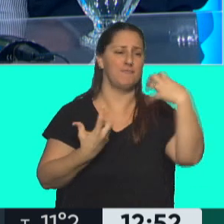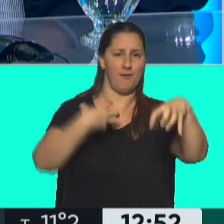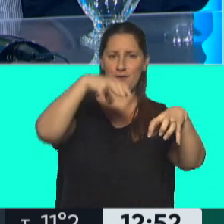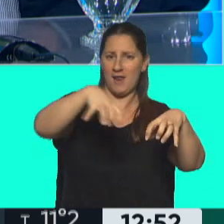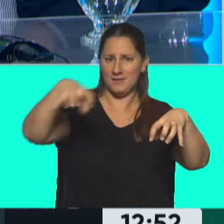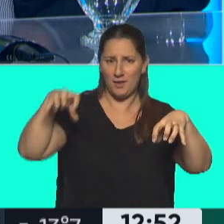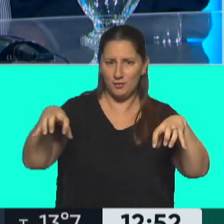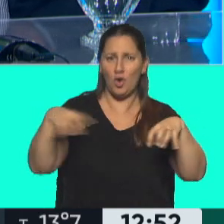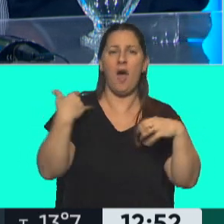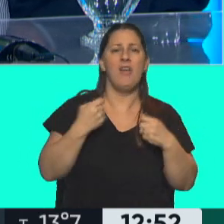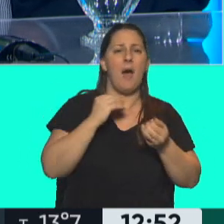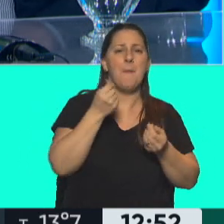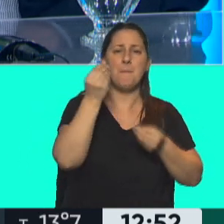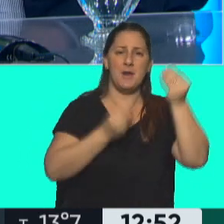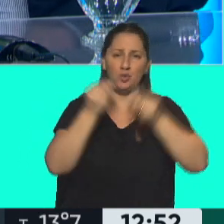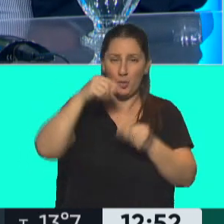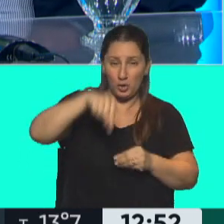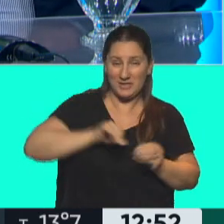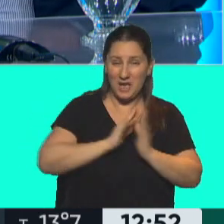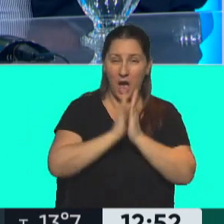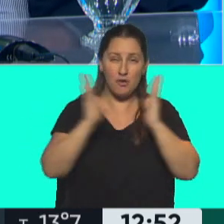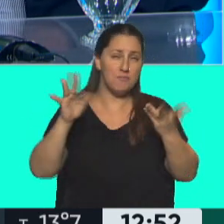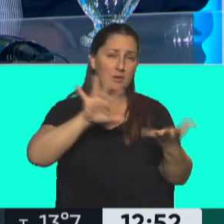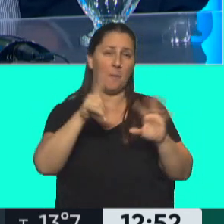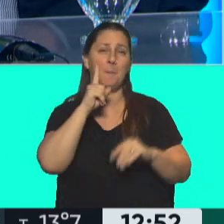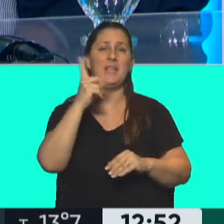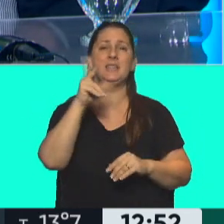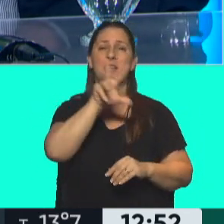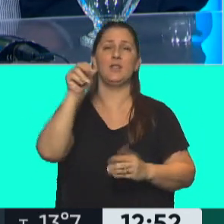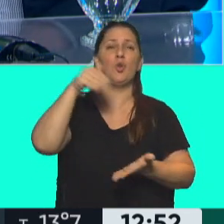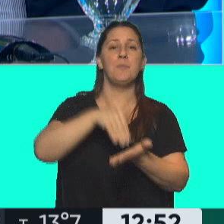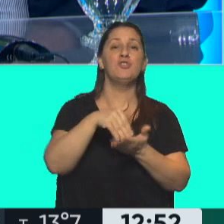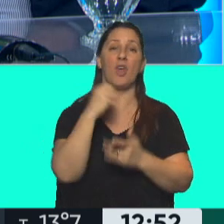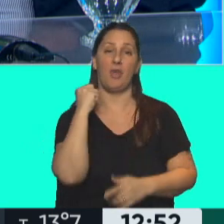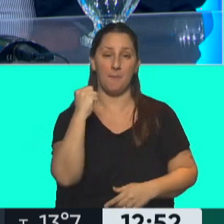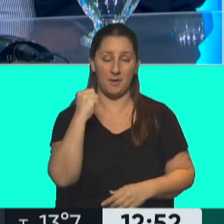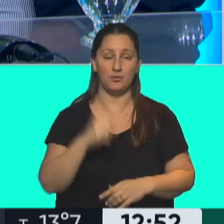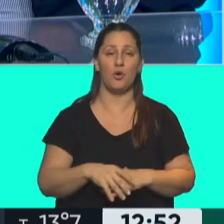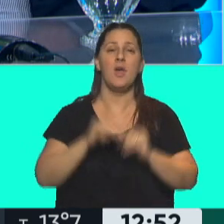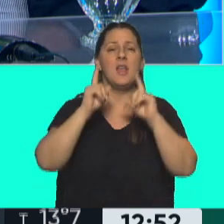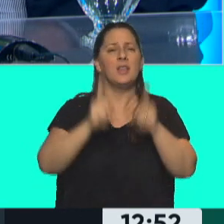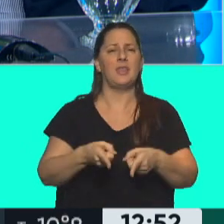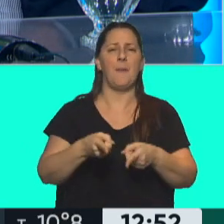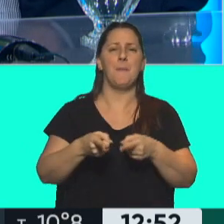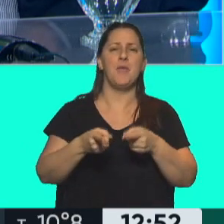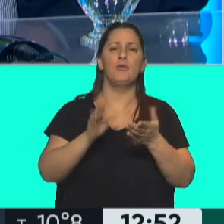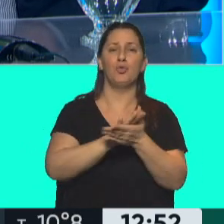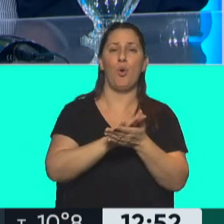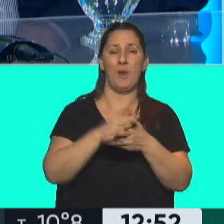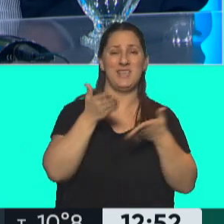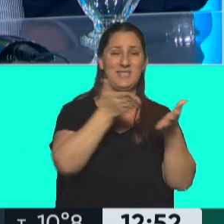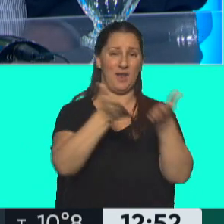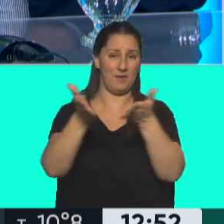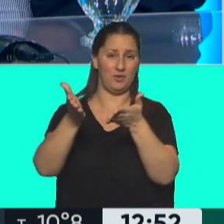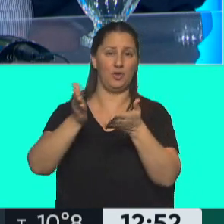que tienen un presupuesto para este año de aproximadamente 1.300 millones de pesos. Lo que tiene que ver con las prestaciones del